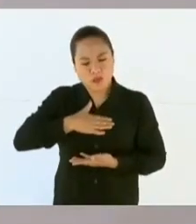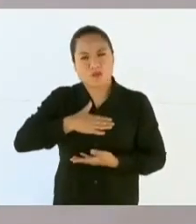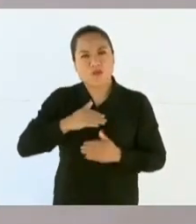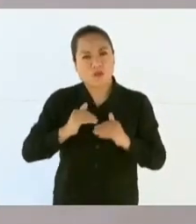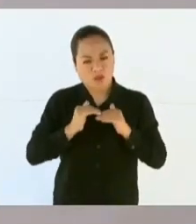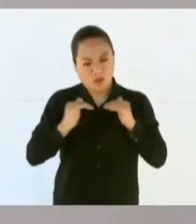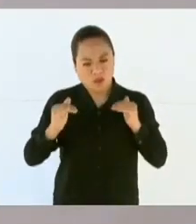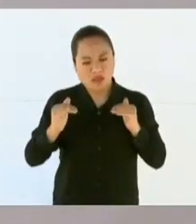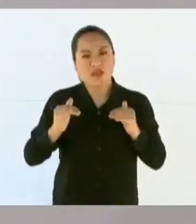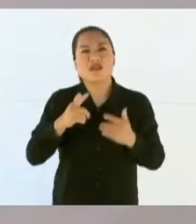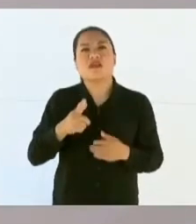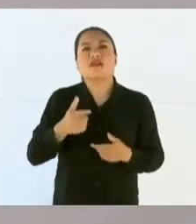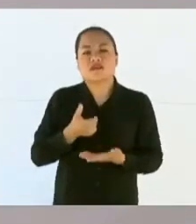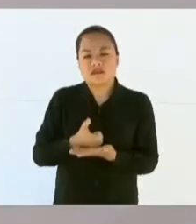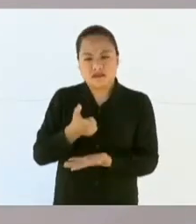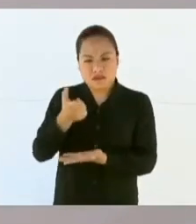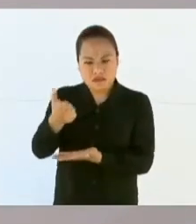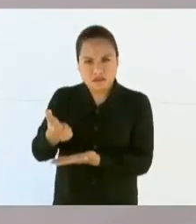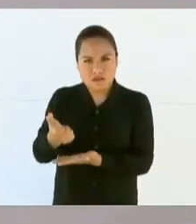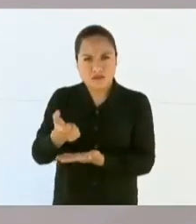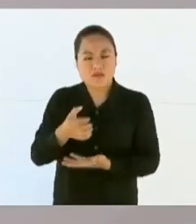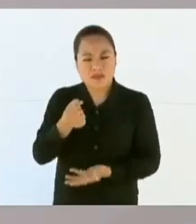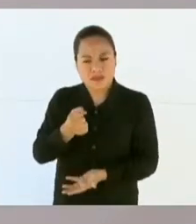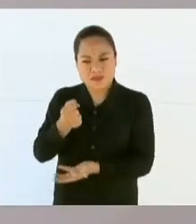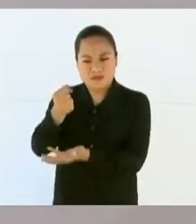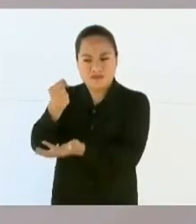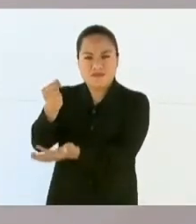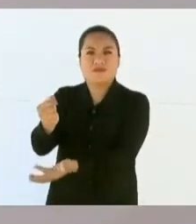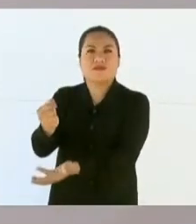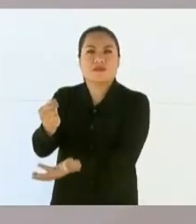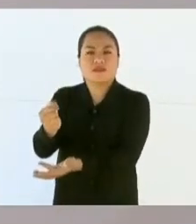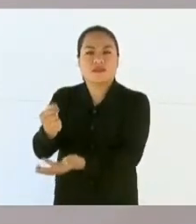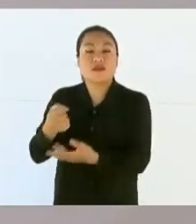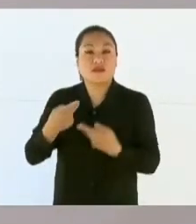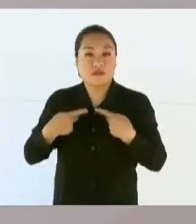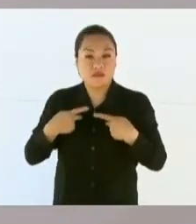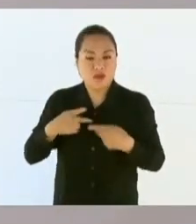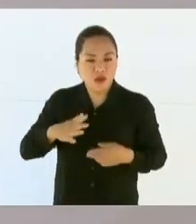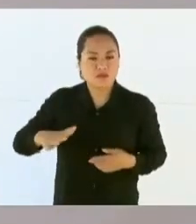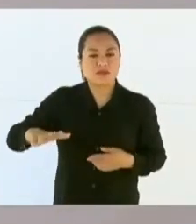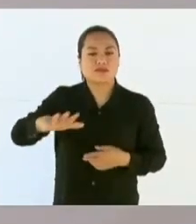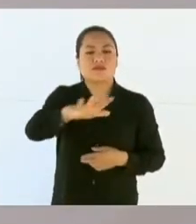ese dinero, el presupuesto público.